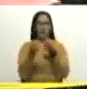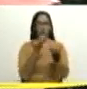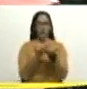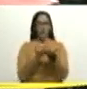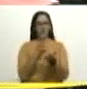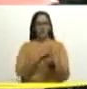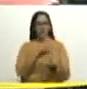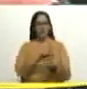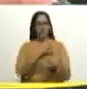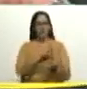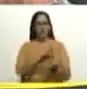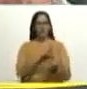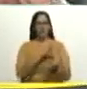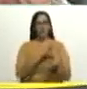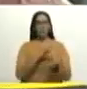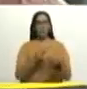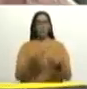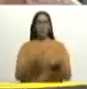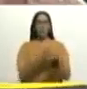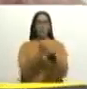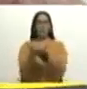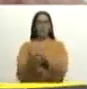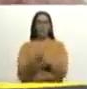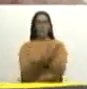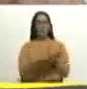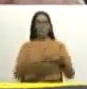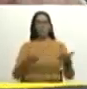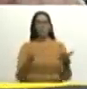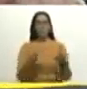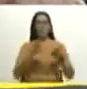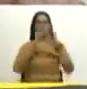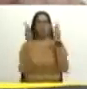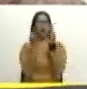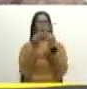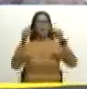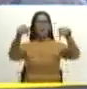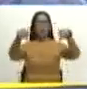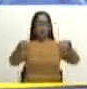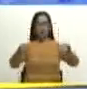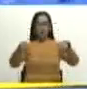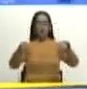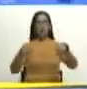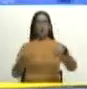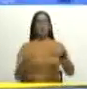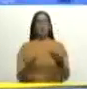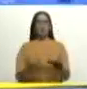que permea a millones de familias hoy por hoy, que en